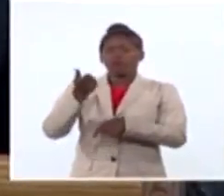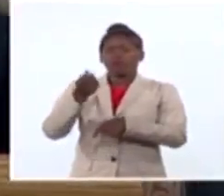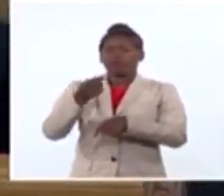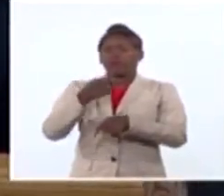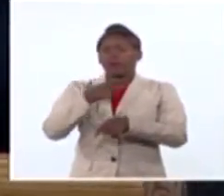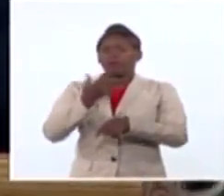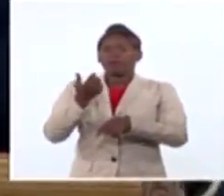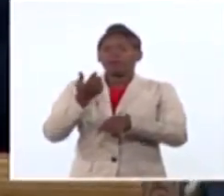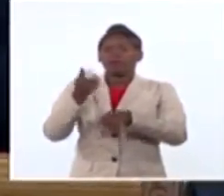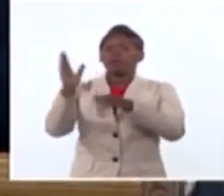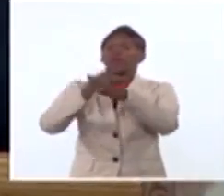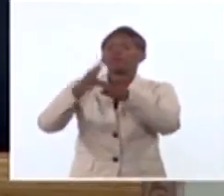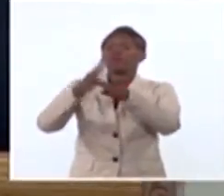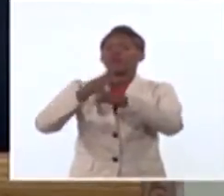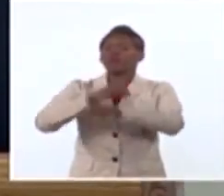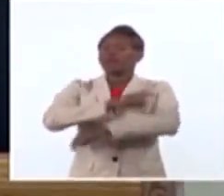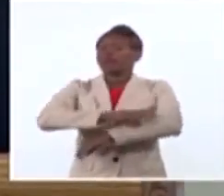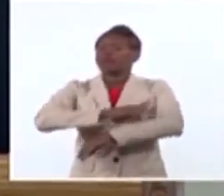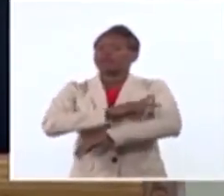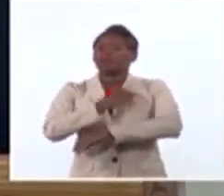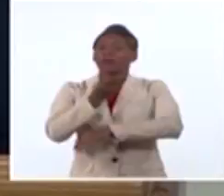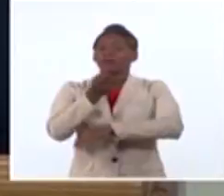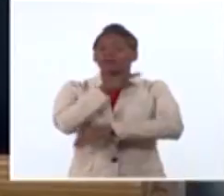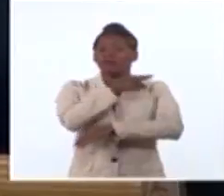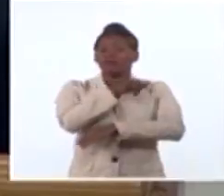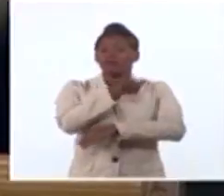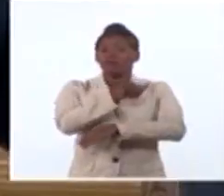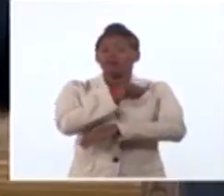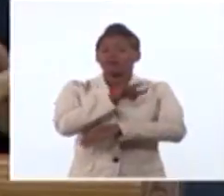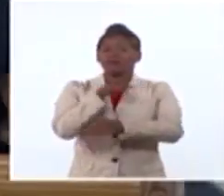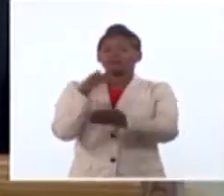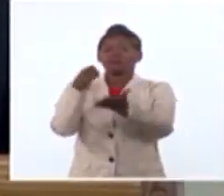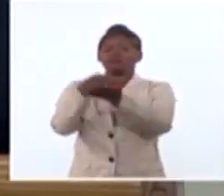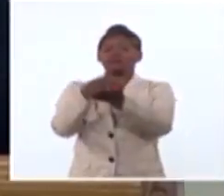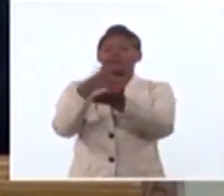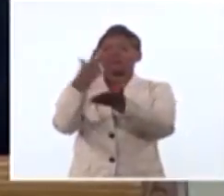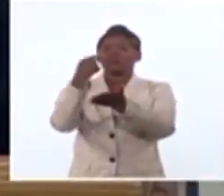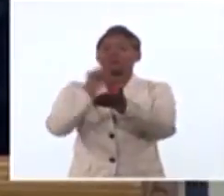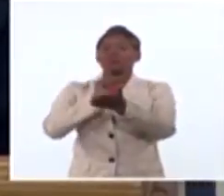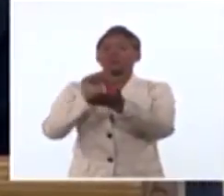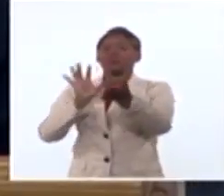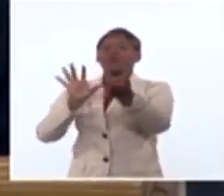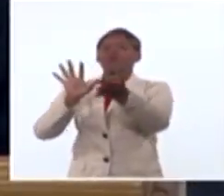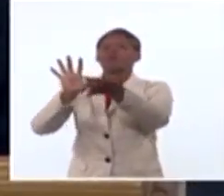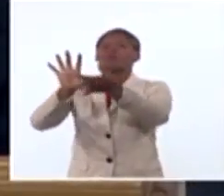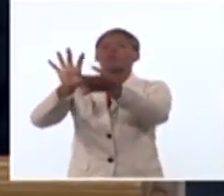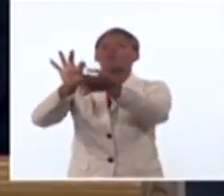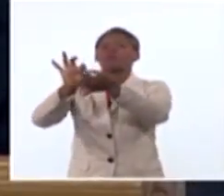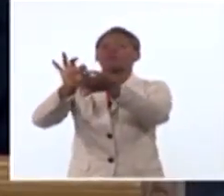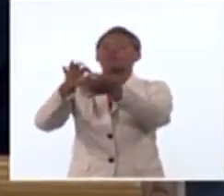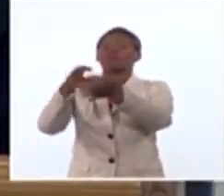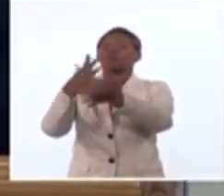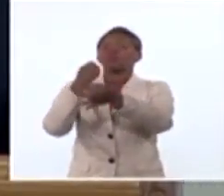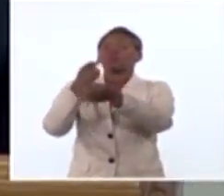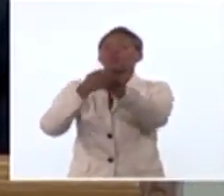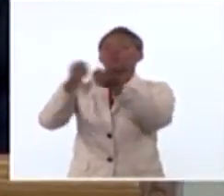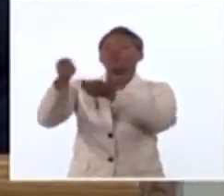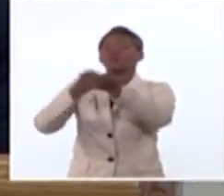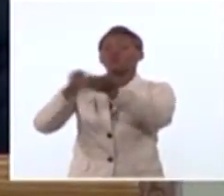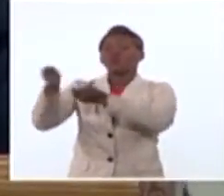de los cuales ustedes representan, a que se sumen a estas acciones contra